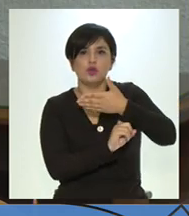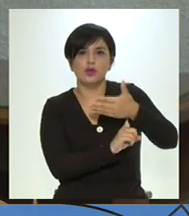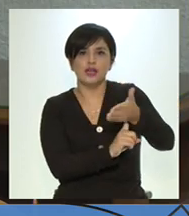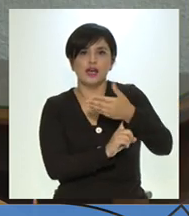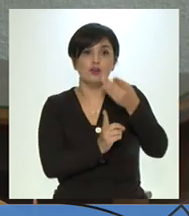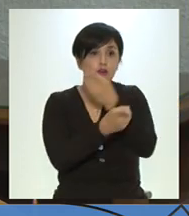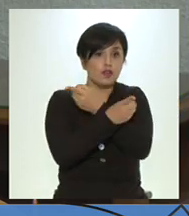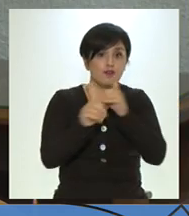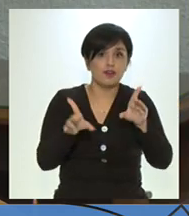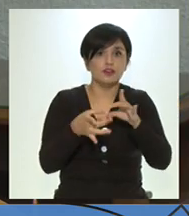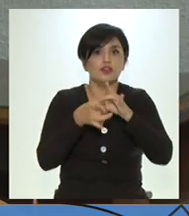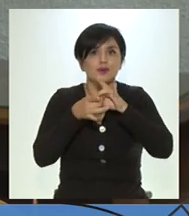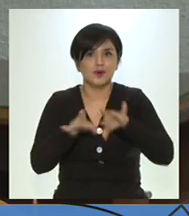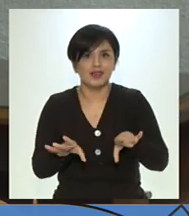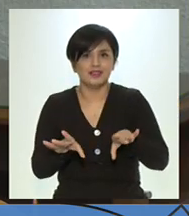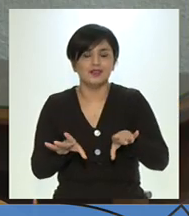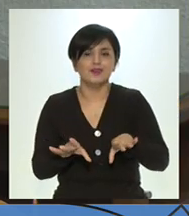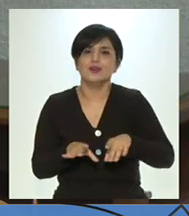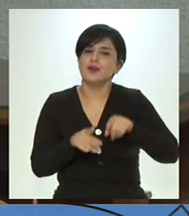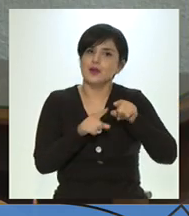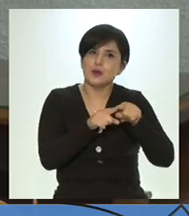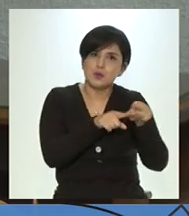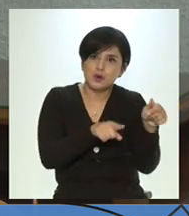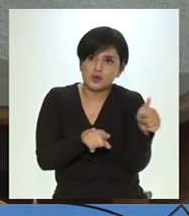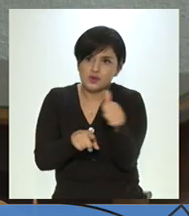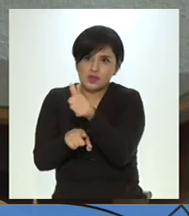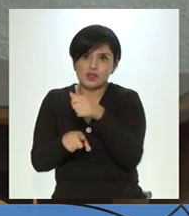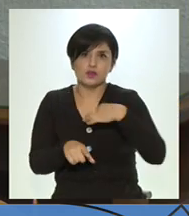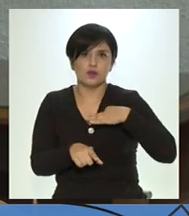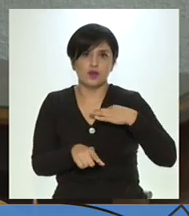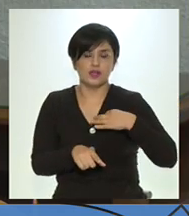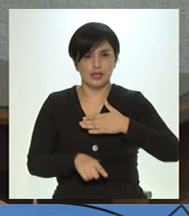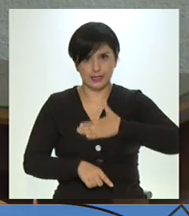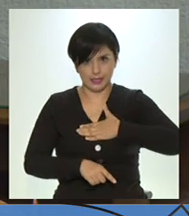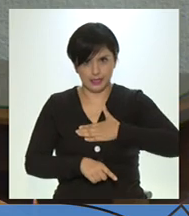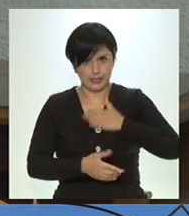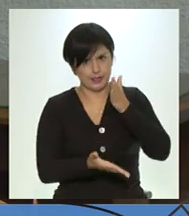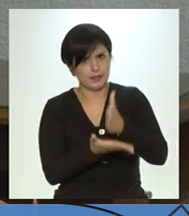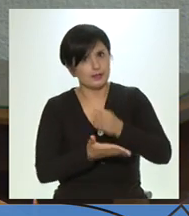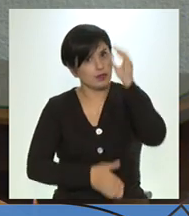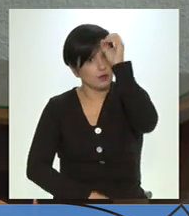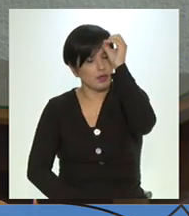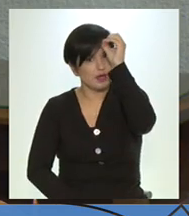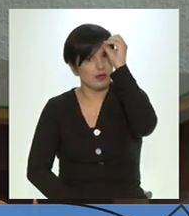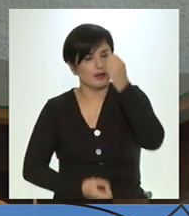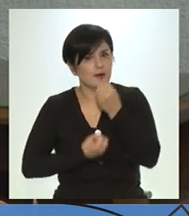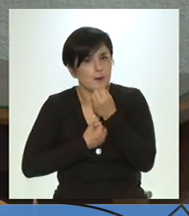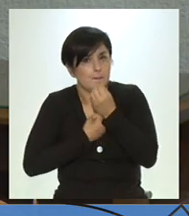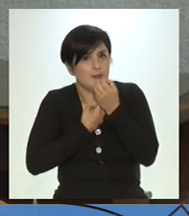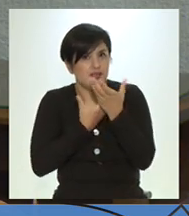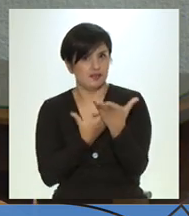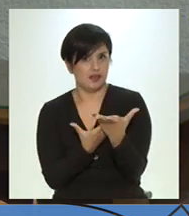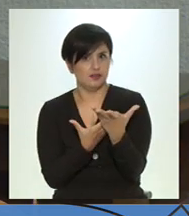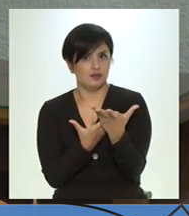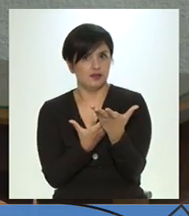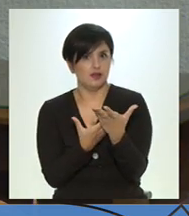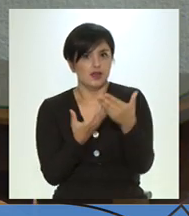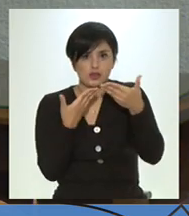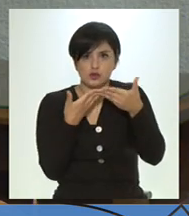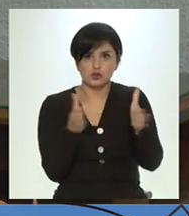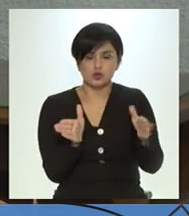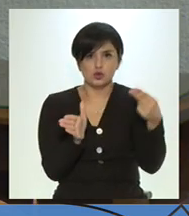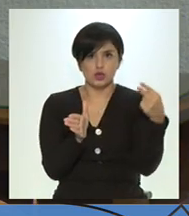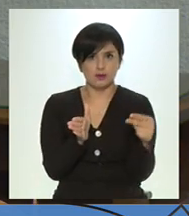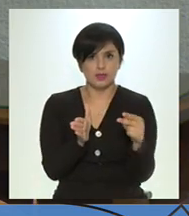y por eso a esa ciudadanía que quiere y exige opinar expresarse y ejercer su libertad